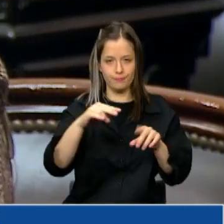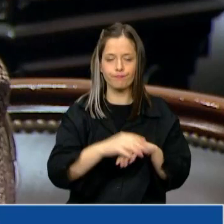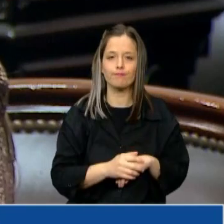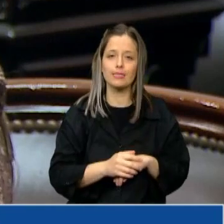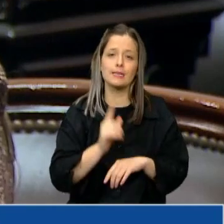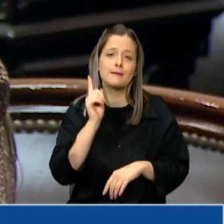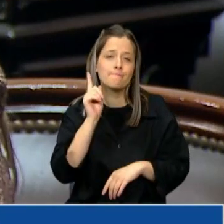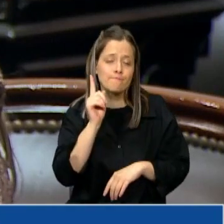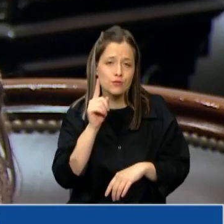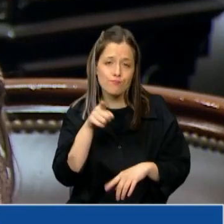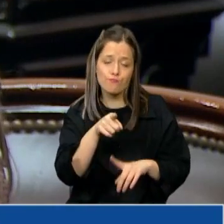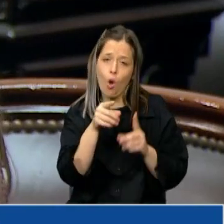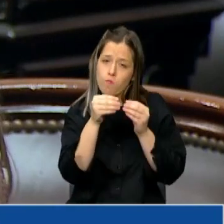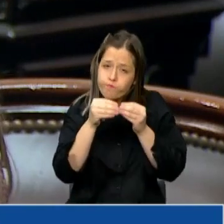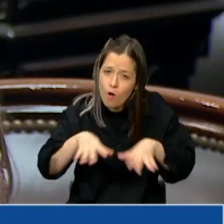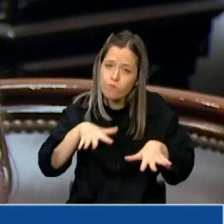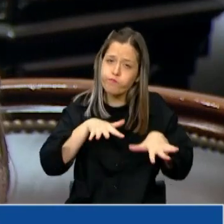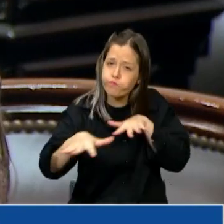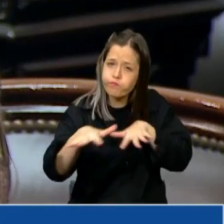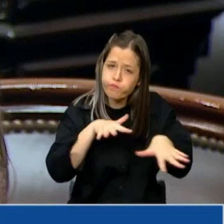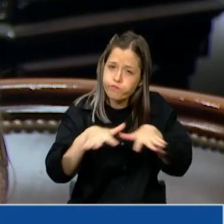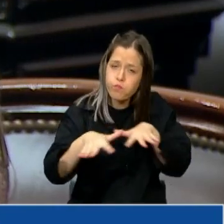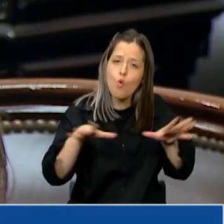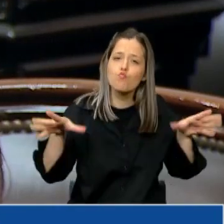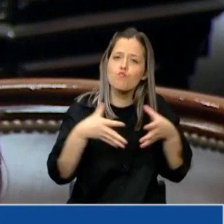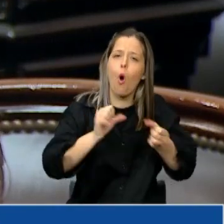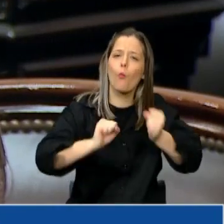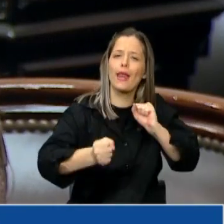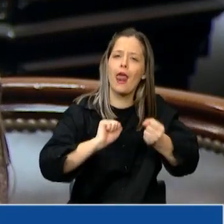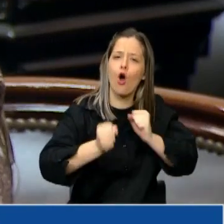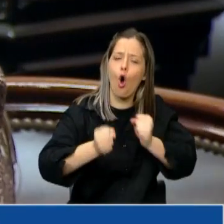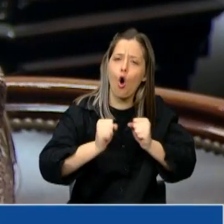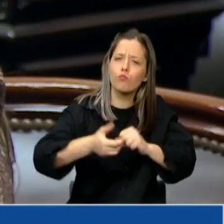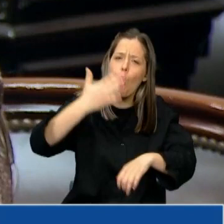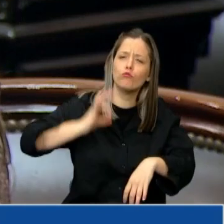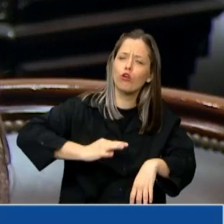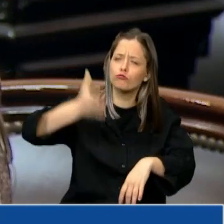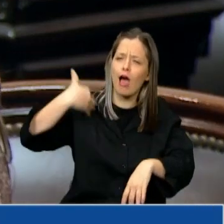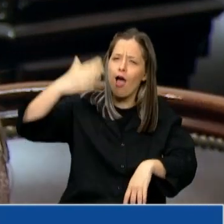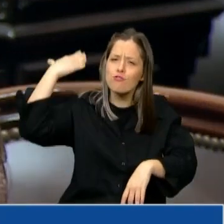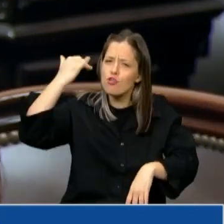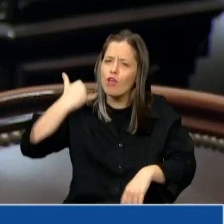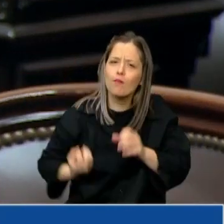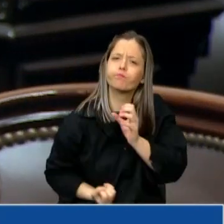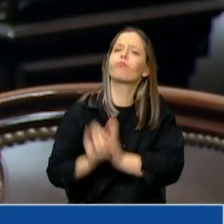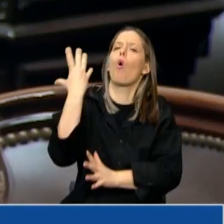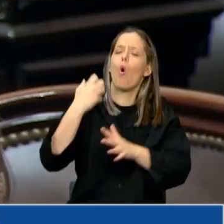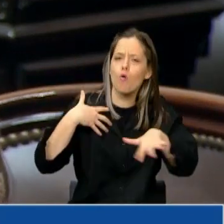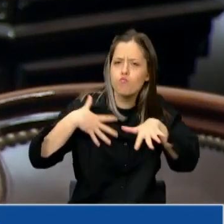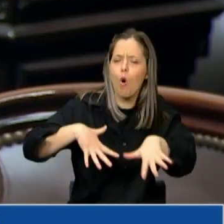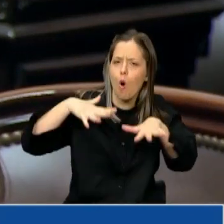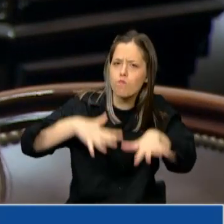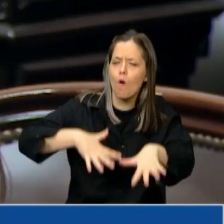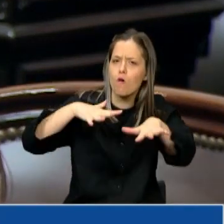en esos carteles que el movimiento obrero hace muchos años viene blandiendo y que diputados y senadores